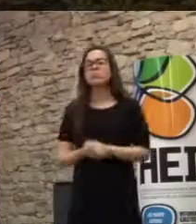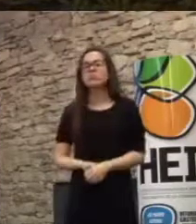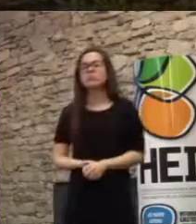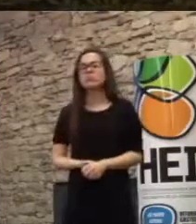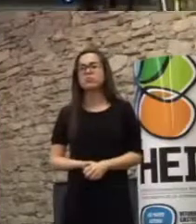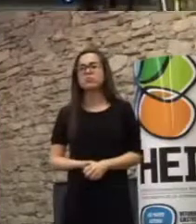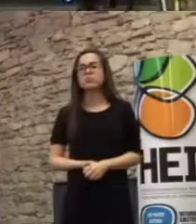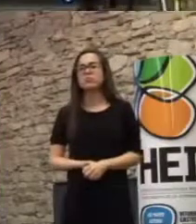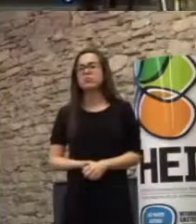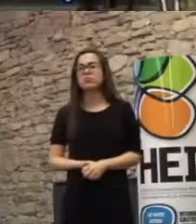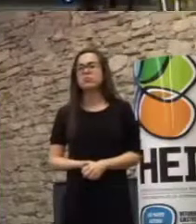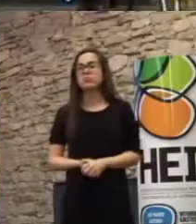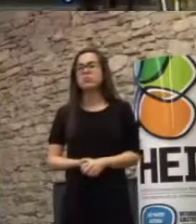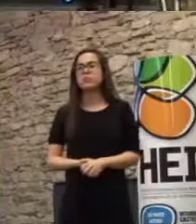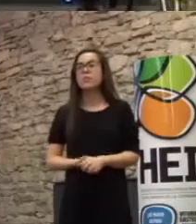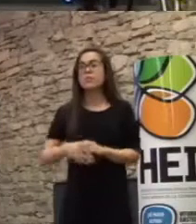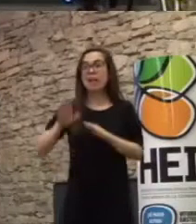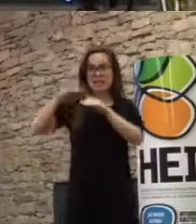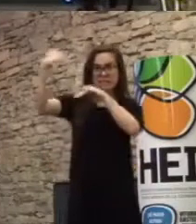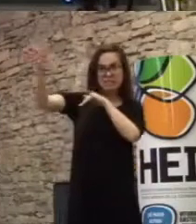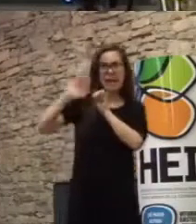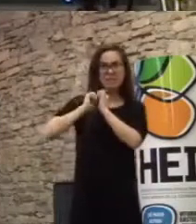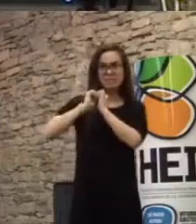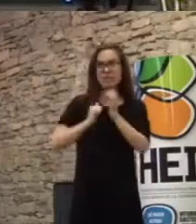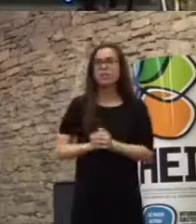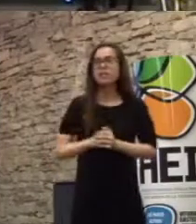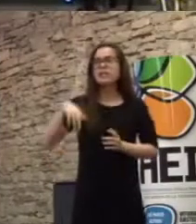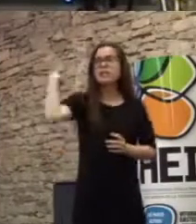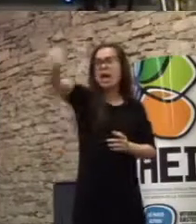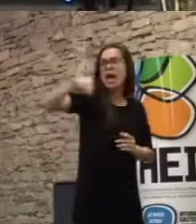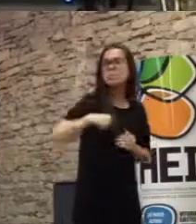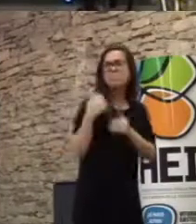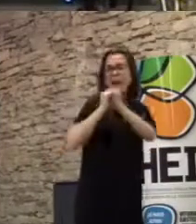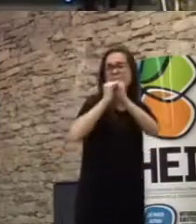de sal y espérame no puedo decir